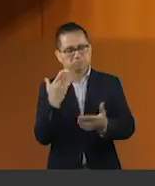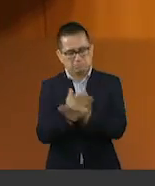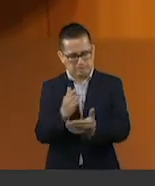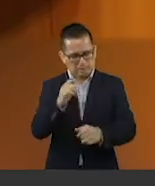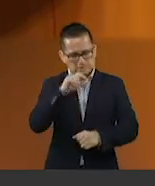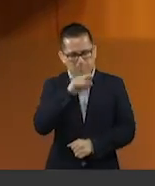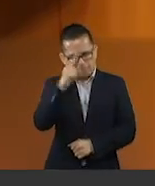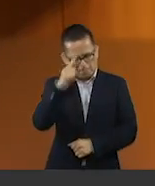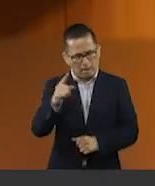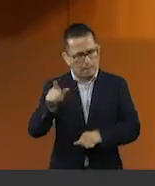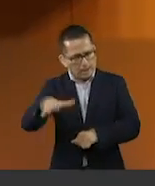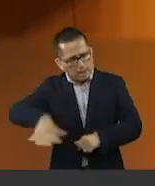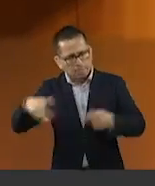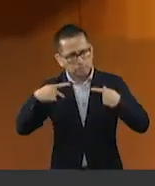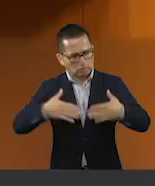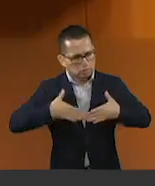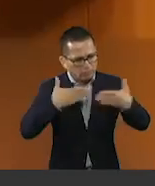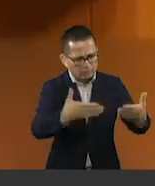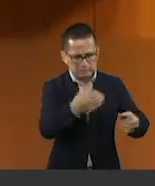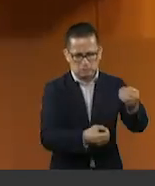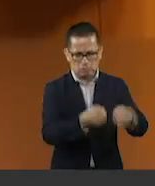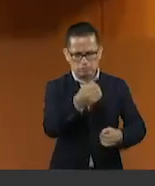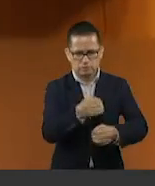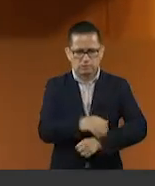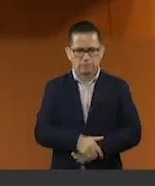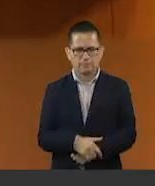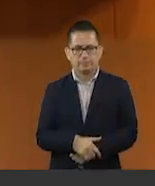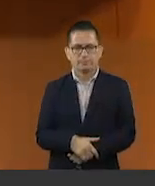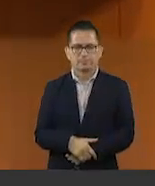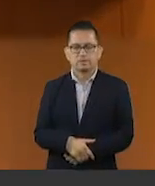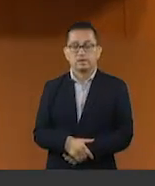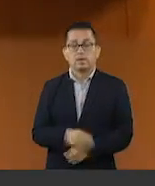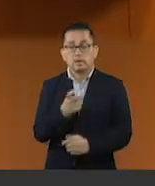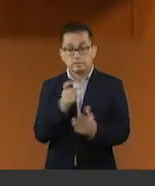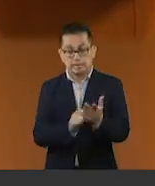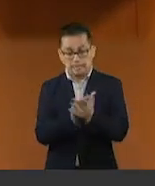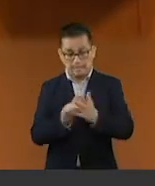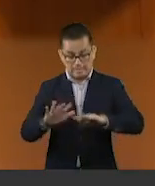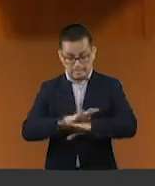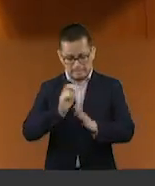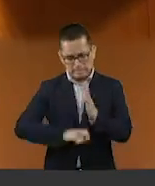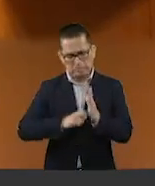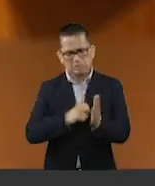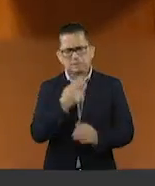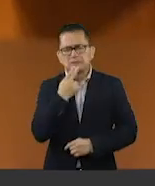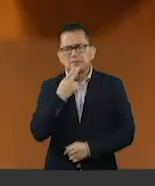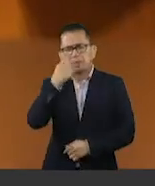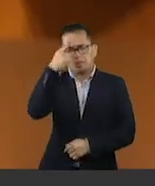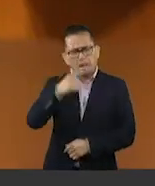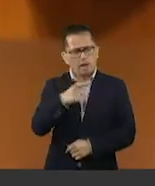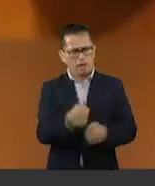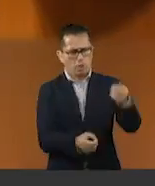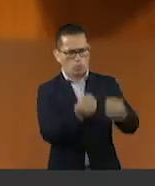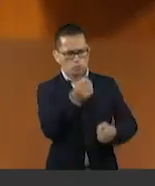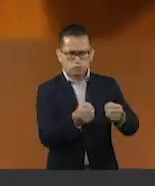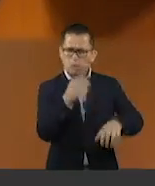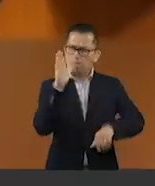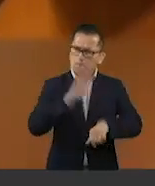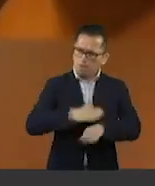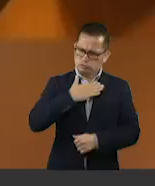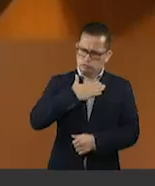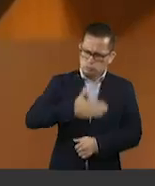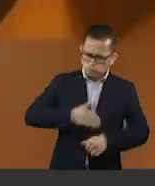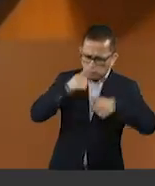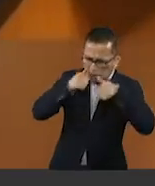Esta reforma nos acerca a una justicia más humana, más justa y más cercana al pueblo.